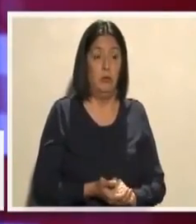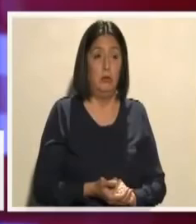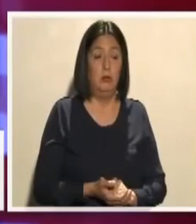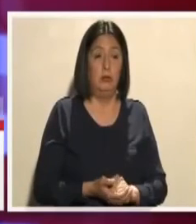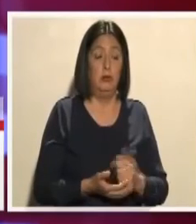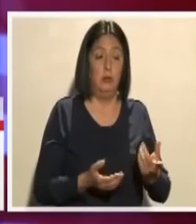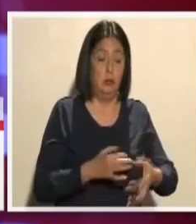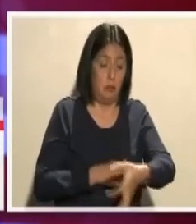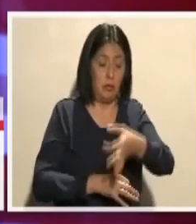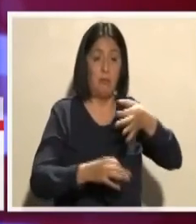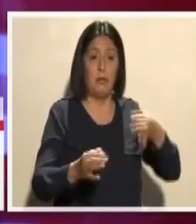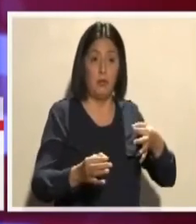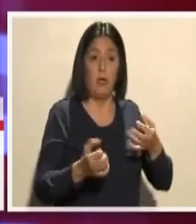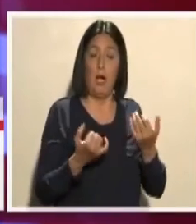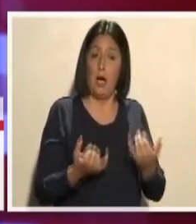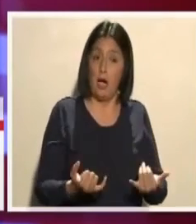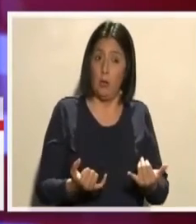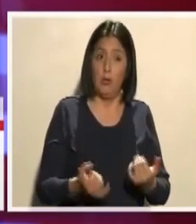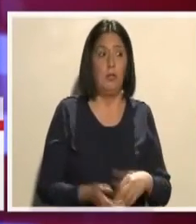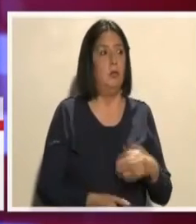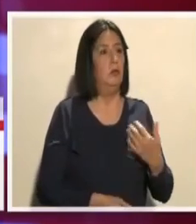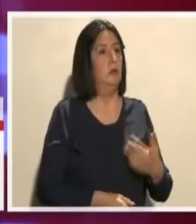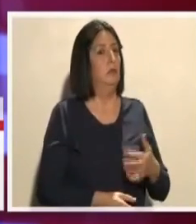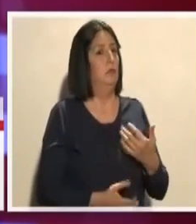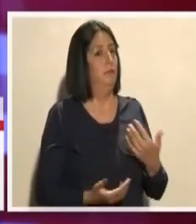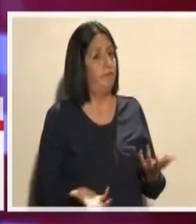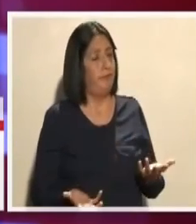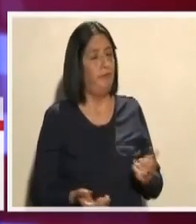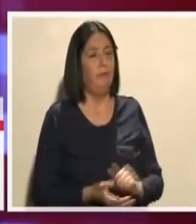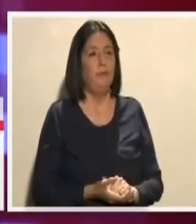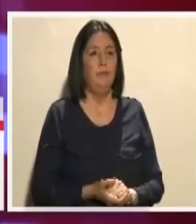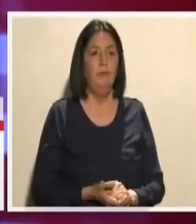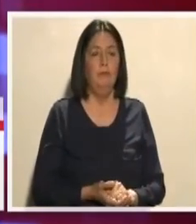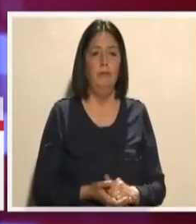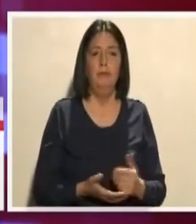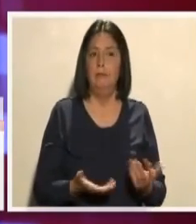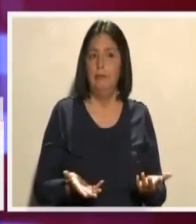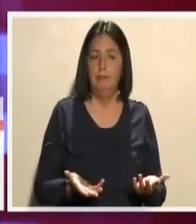lo reemplazó está envuelto en una